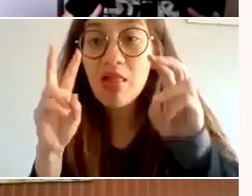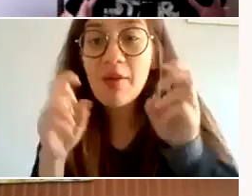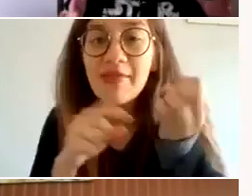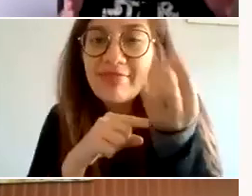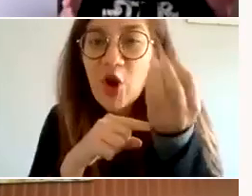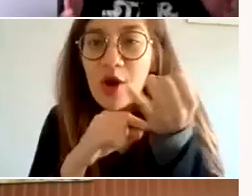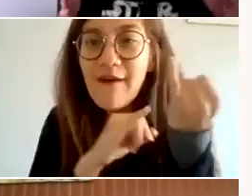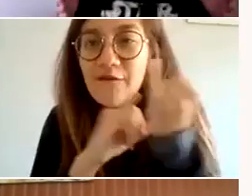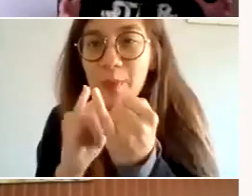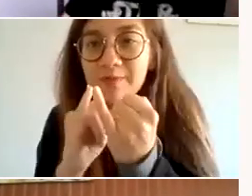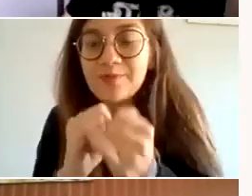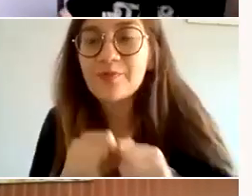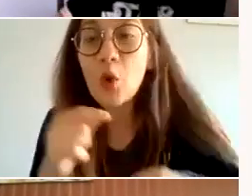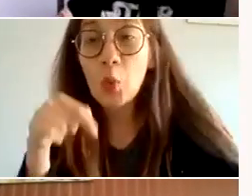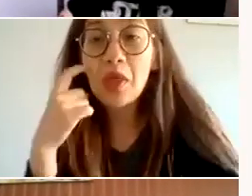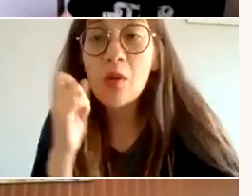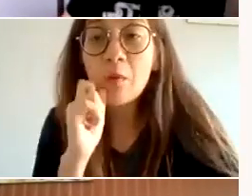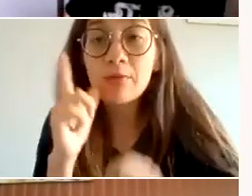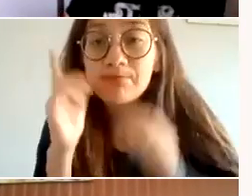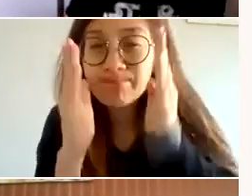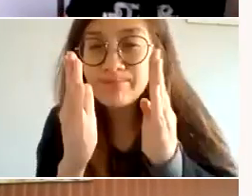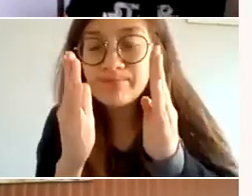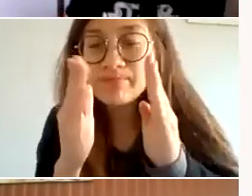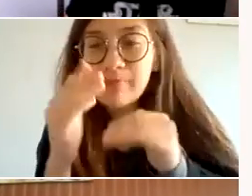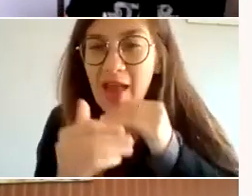vamos a concentrar en avanzar un poco